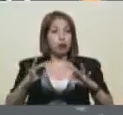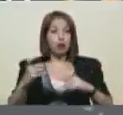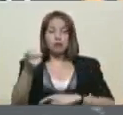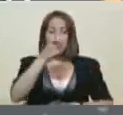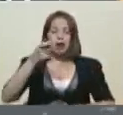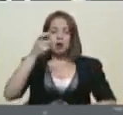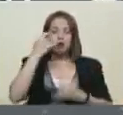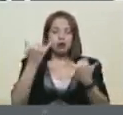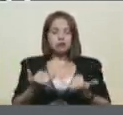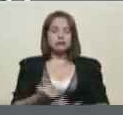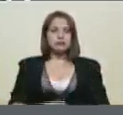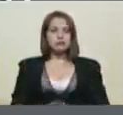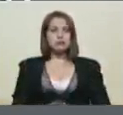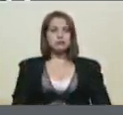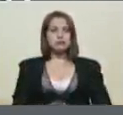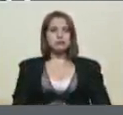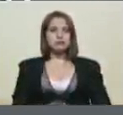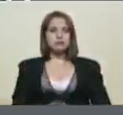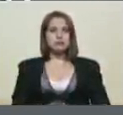realizar.